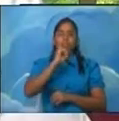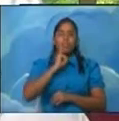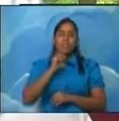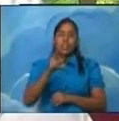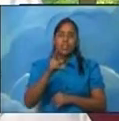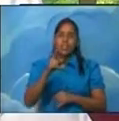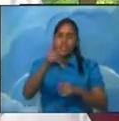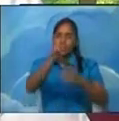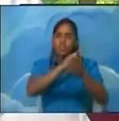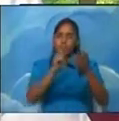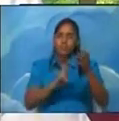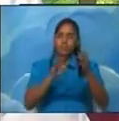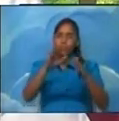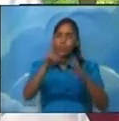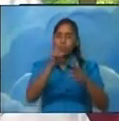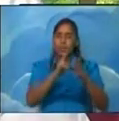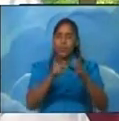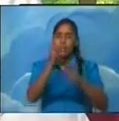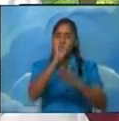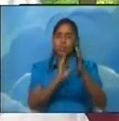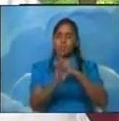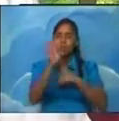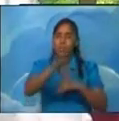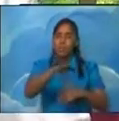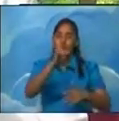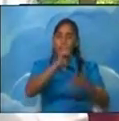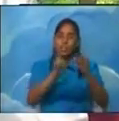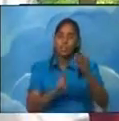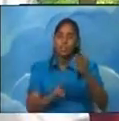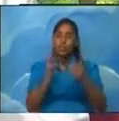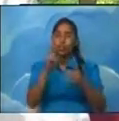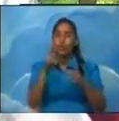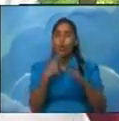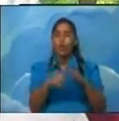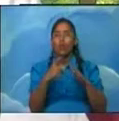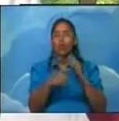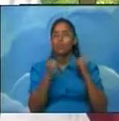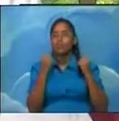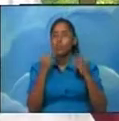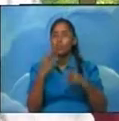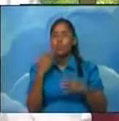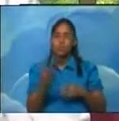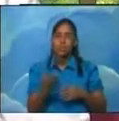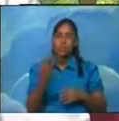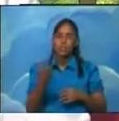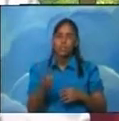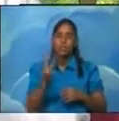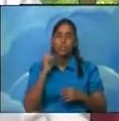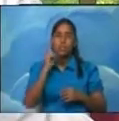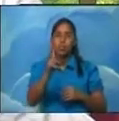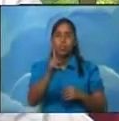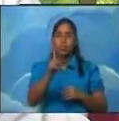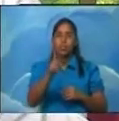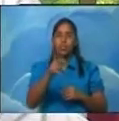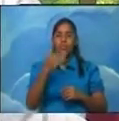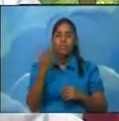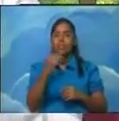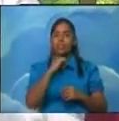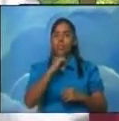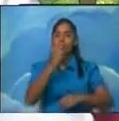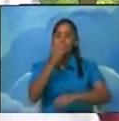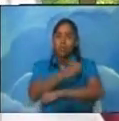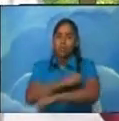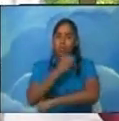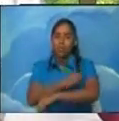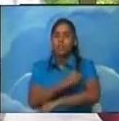el texto que estamos leyendo, en el capítulo que estamos leyendo, dos cosas muy interesantes. Una, que es